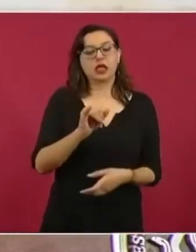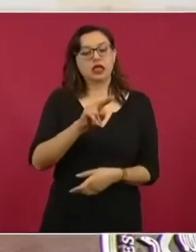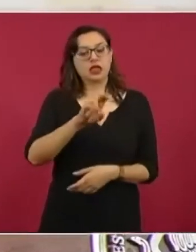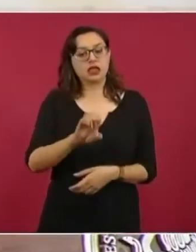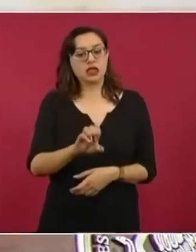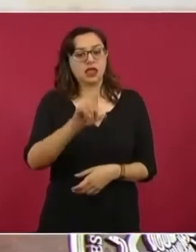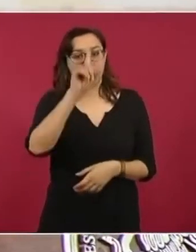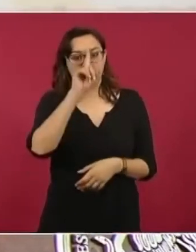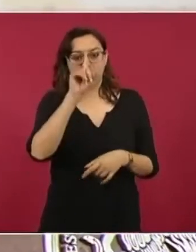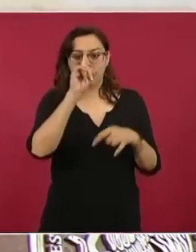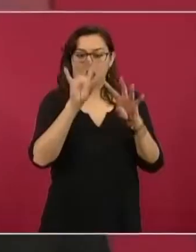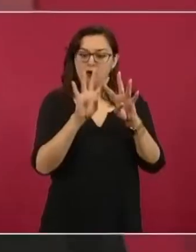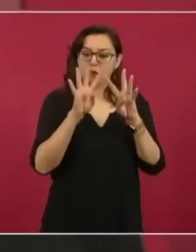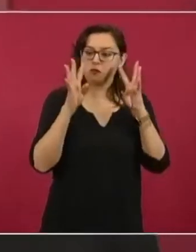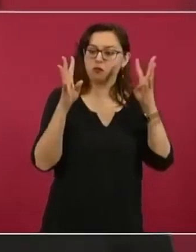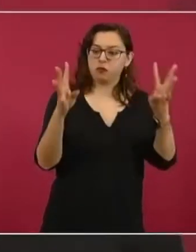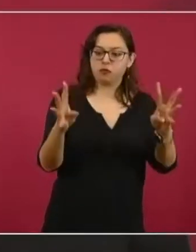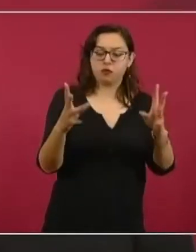magistrados a gente